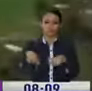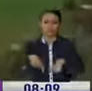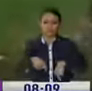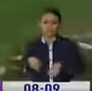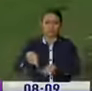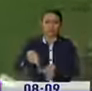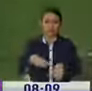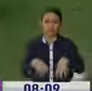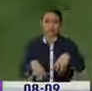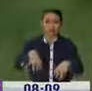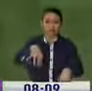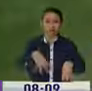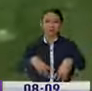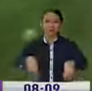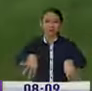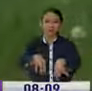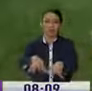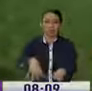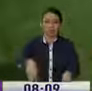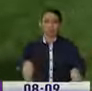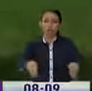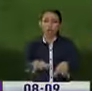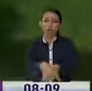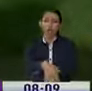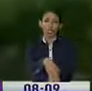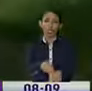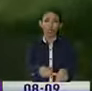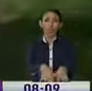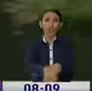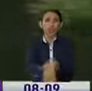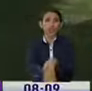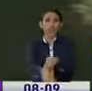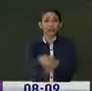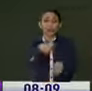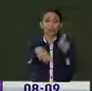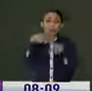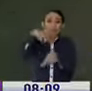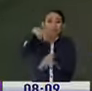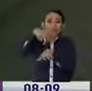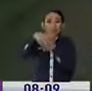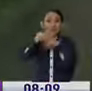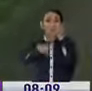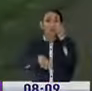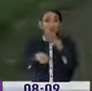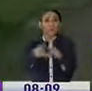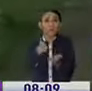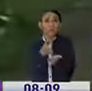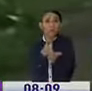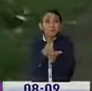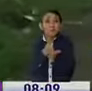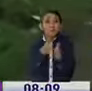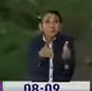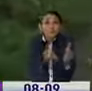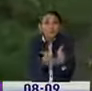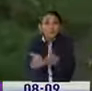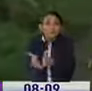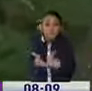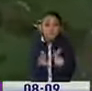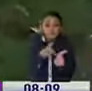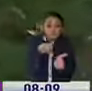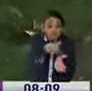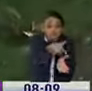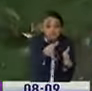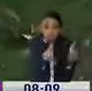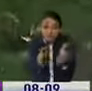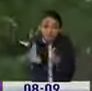hay tierra que se convierte en un lodazal. Ahí vemos, ese es otro de la acceso al pasaje por donde tienen que